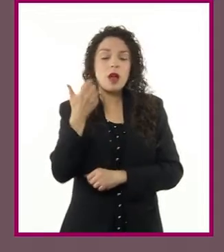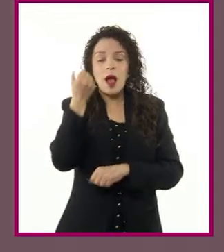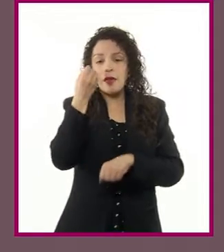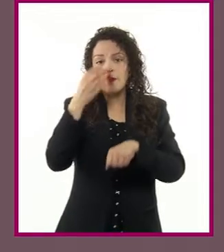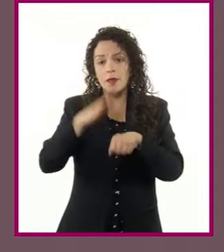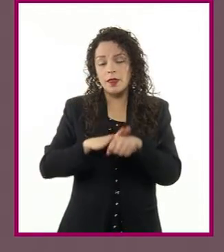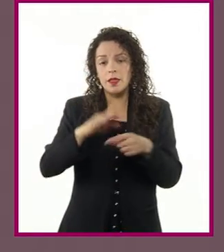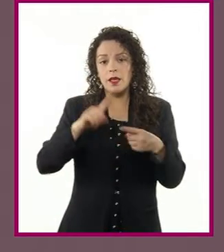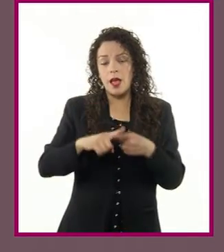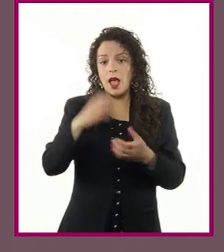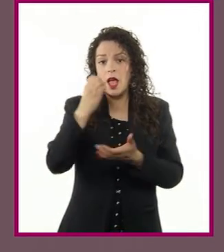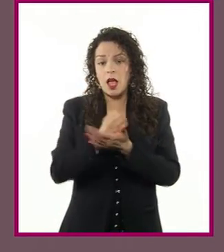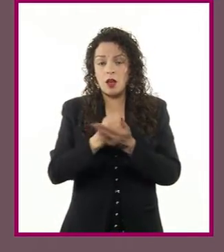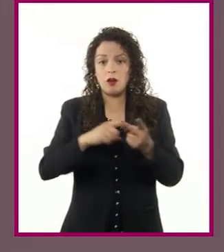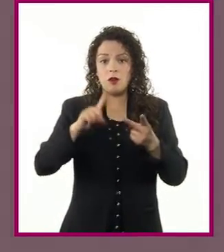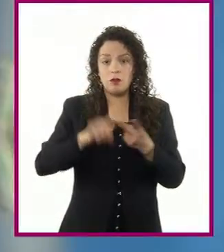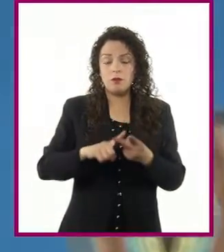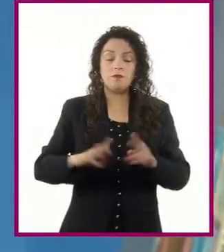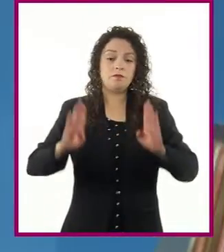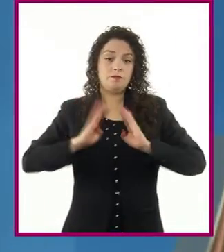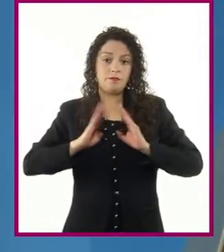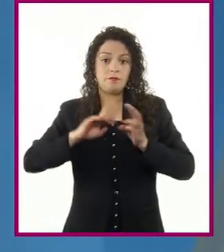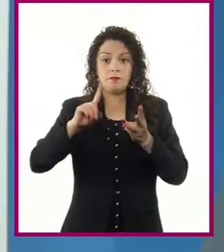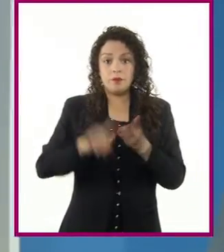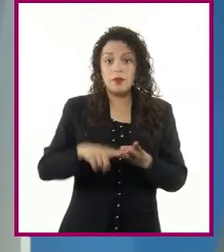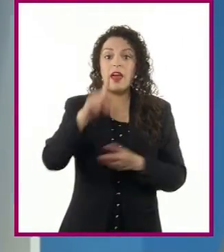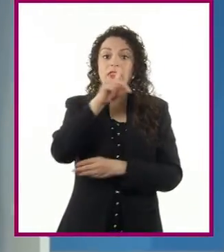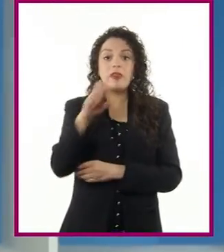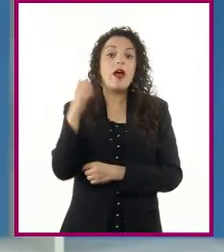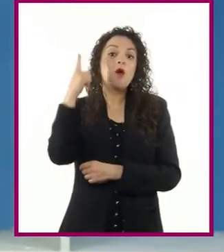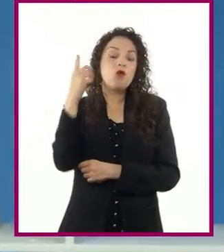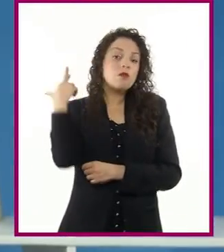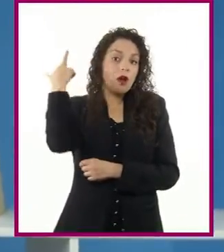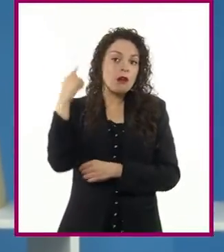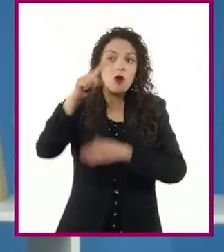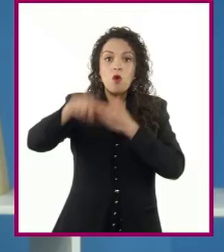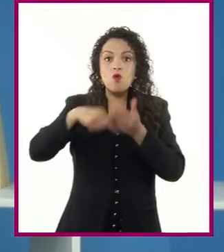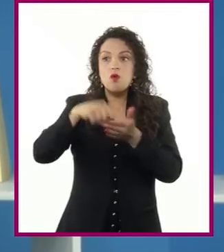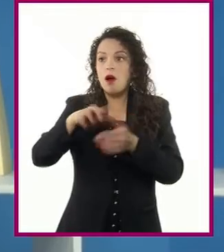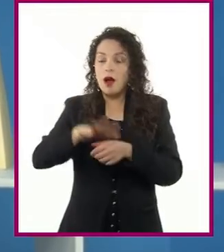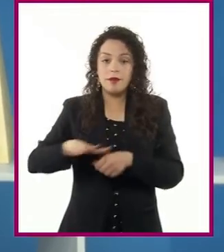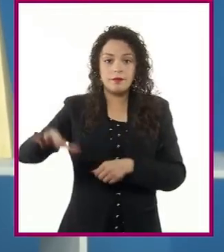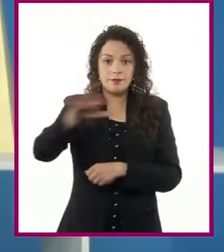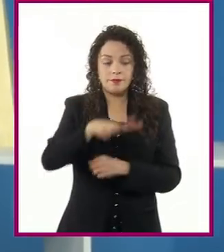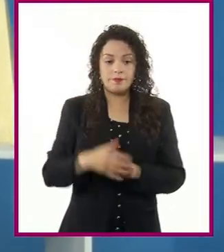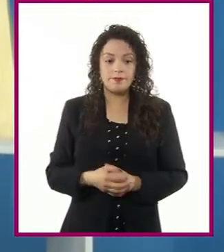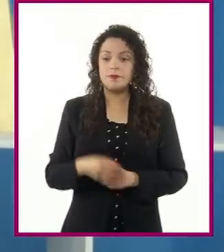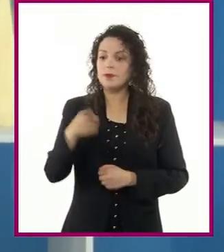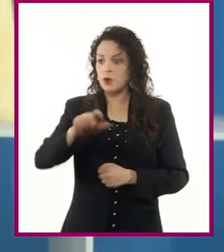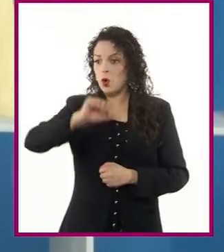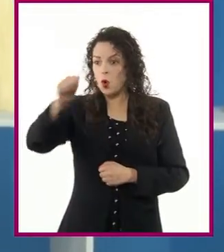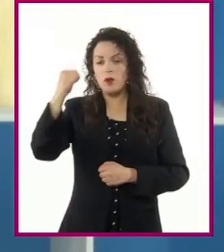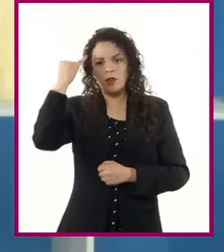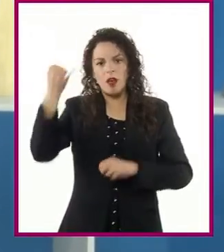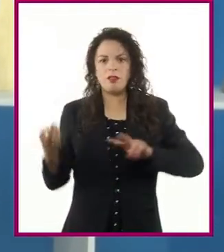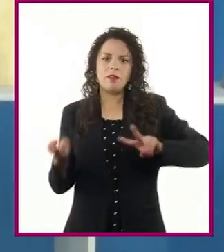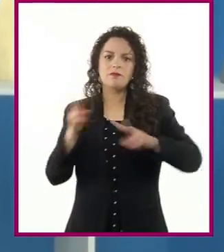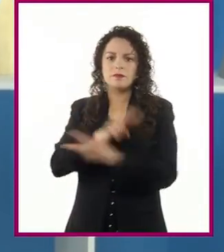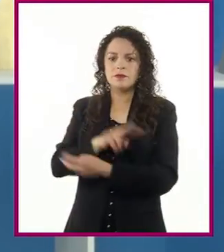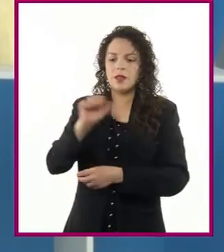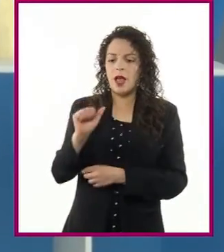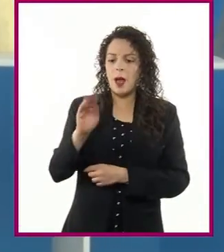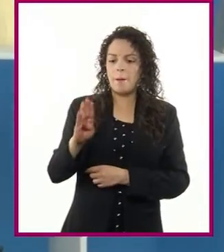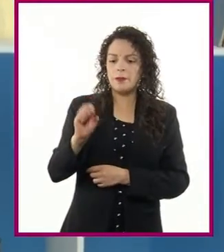económica y militar de un reino. Las ideas ilustradas eran contrarias al absolutismo, pues los filósofos de las